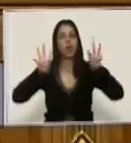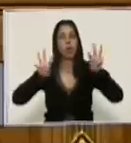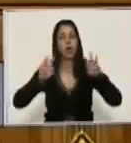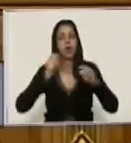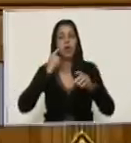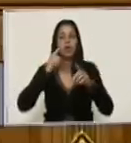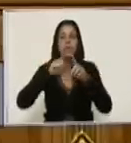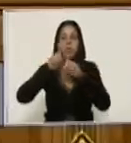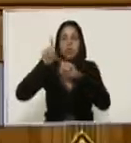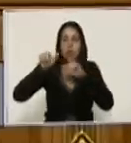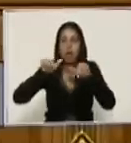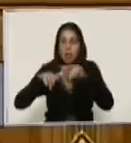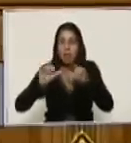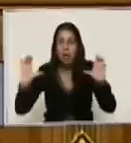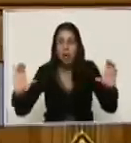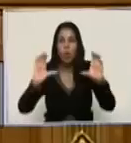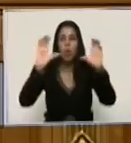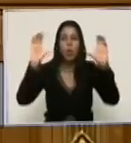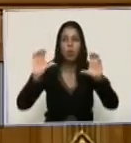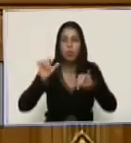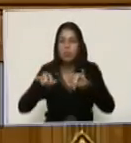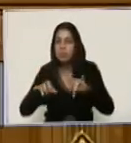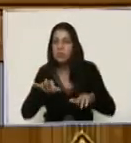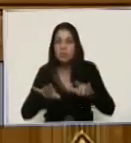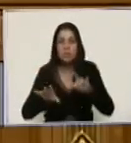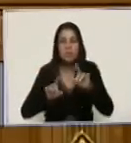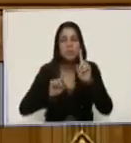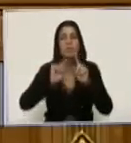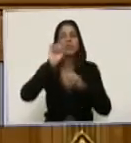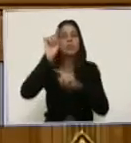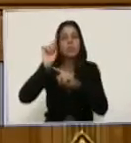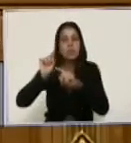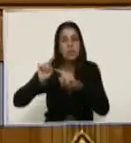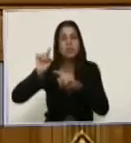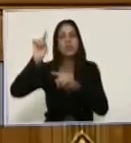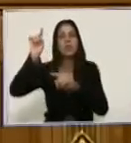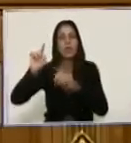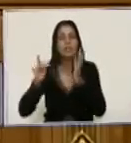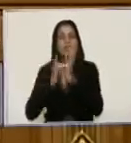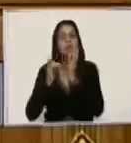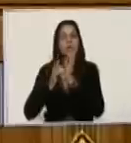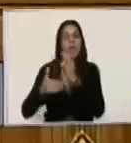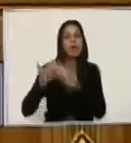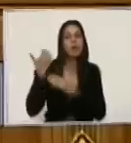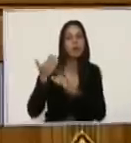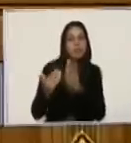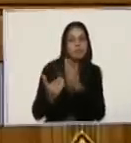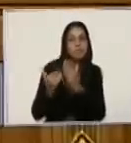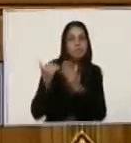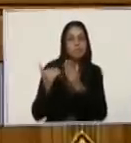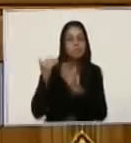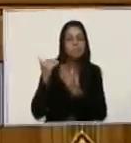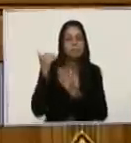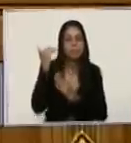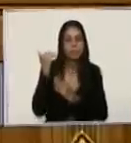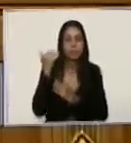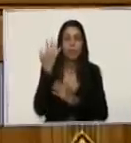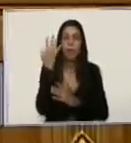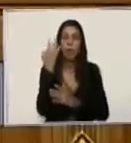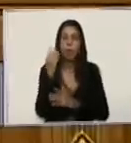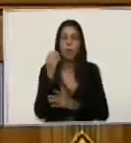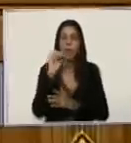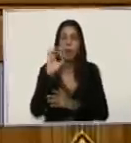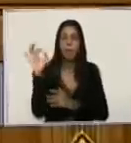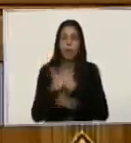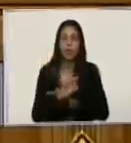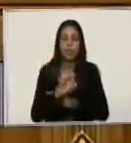por computadoras para ver cuánto realmente se puede sacar a medida que avanza la tecnología. El mínimo es